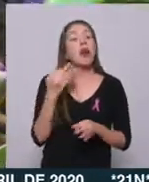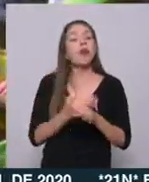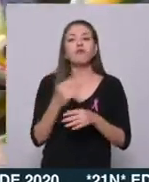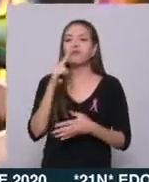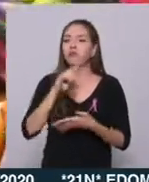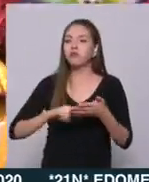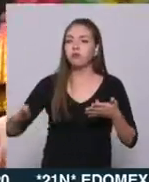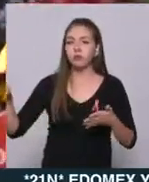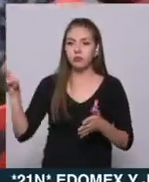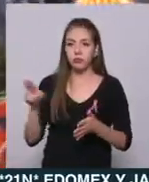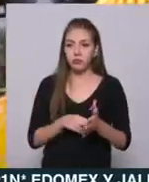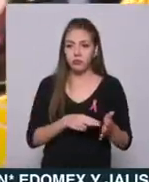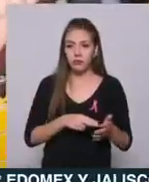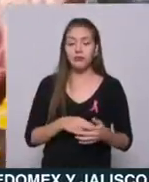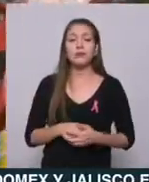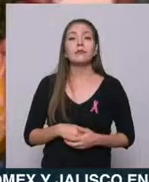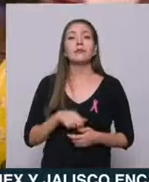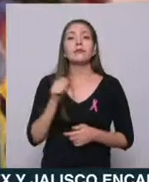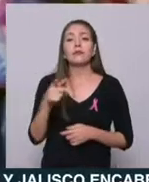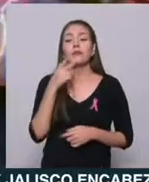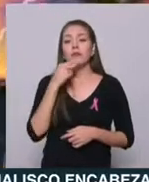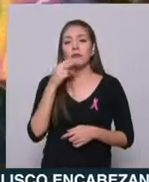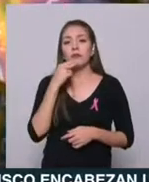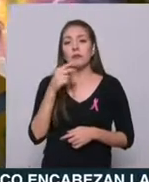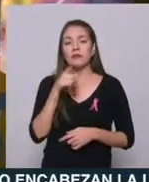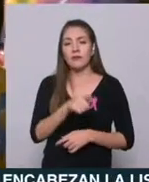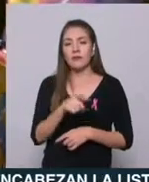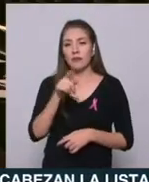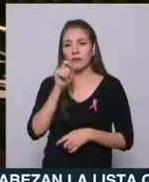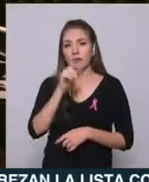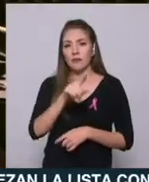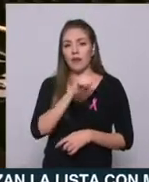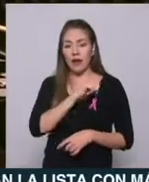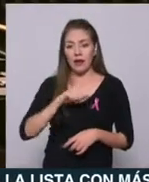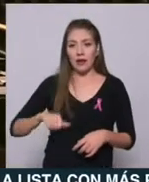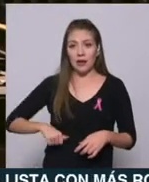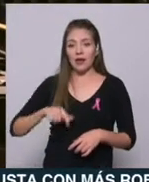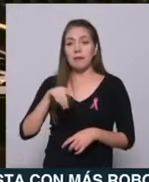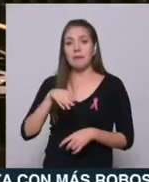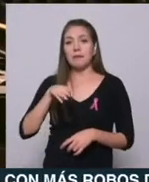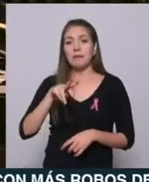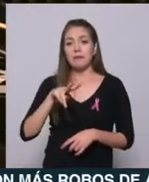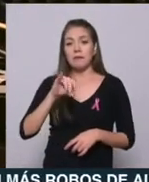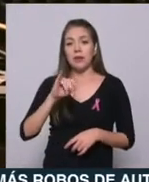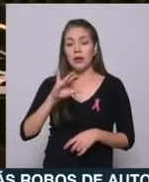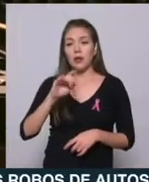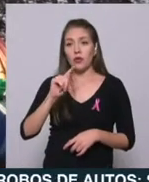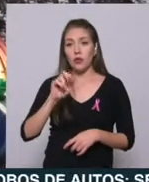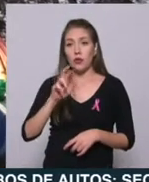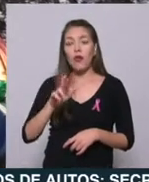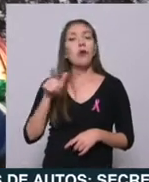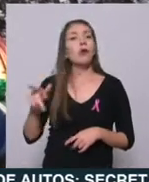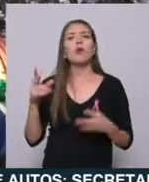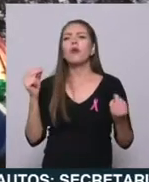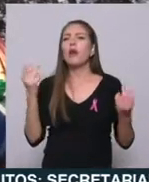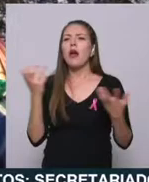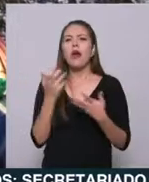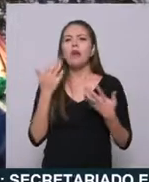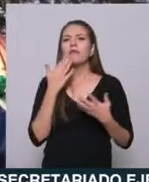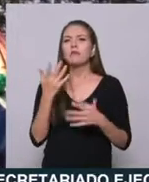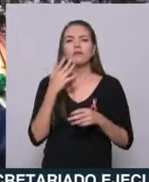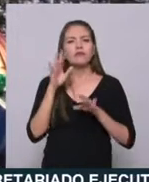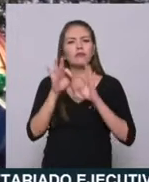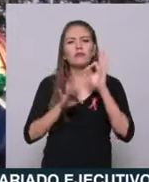la demarcación, Víctor Hugo Romo, la feria no contaba con los permisos ni dictámenes de funcionamiento en materia de protección civil.